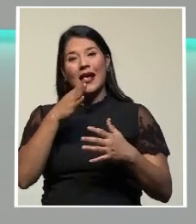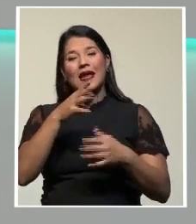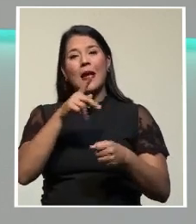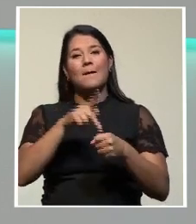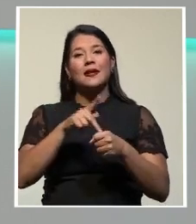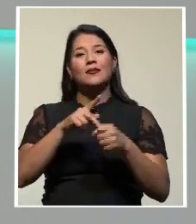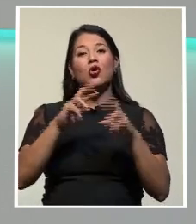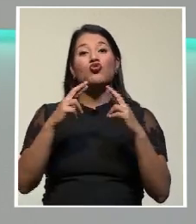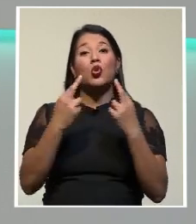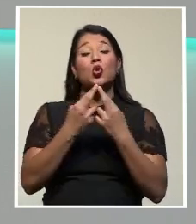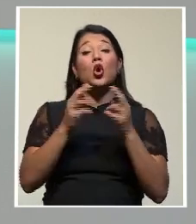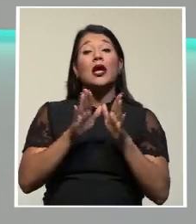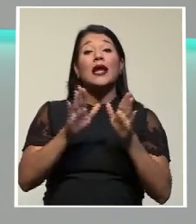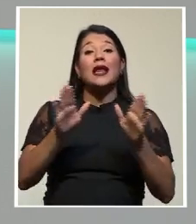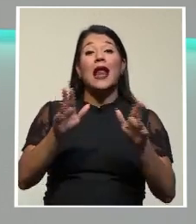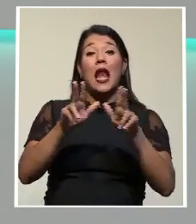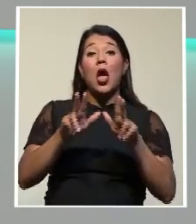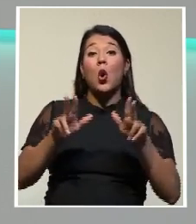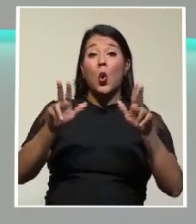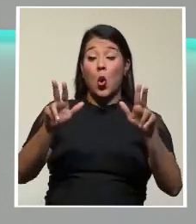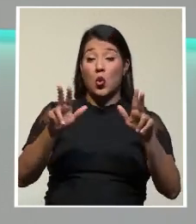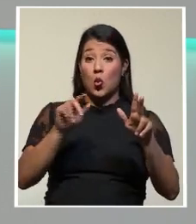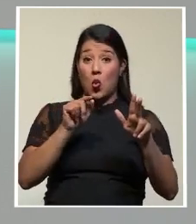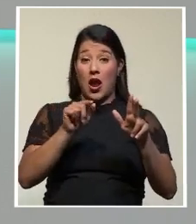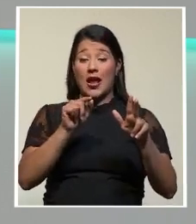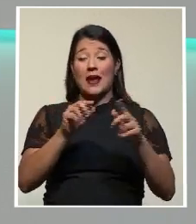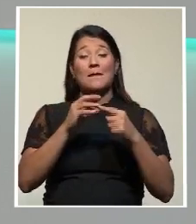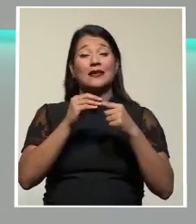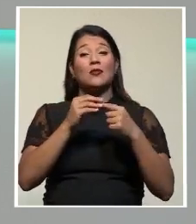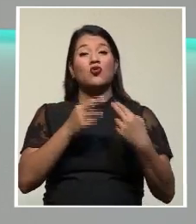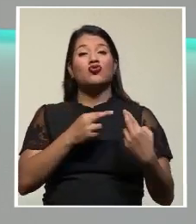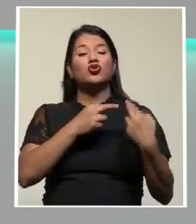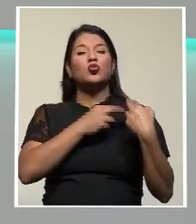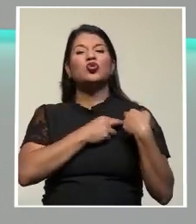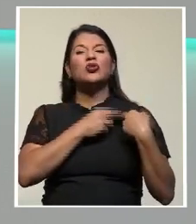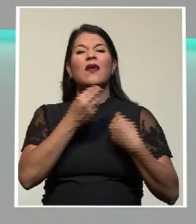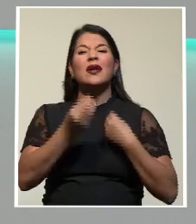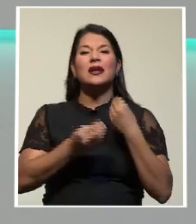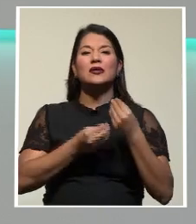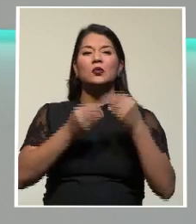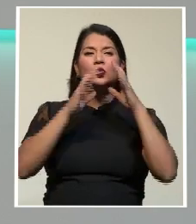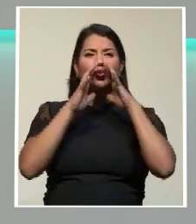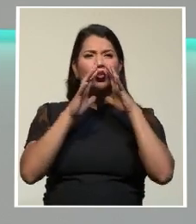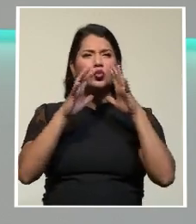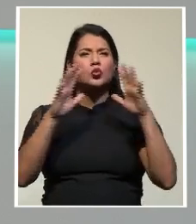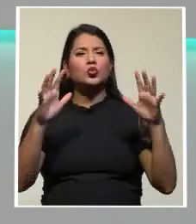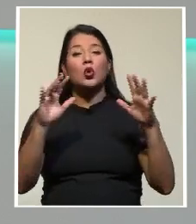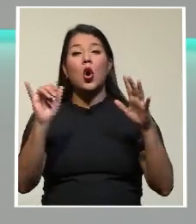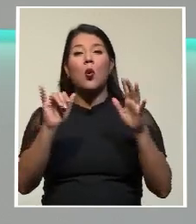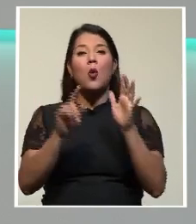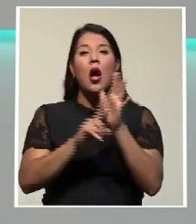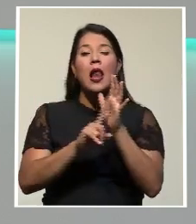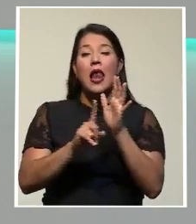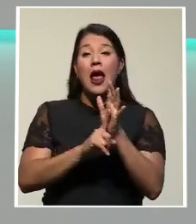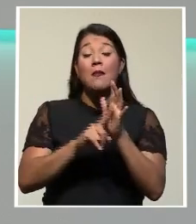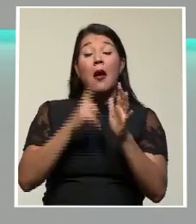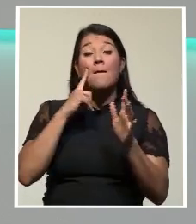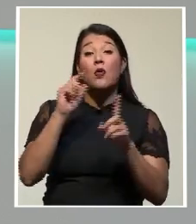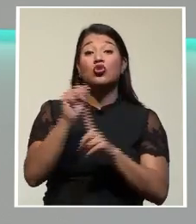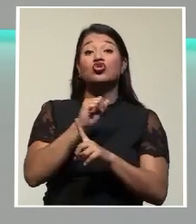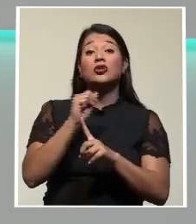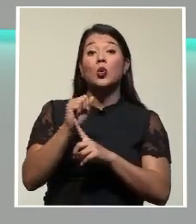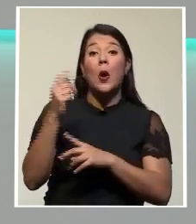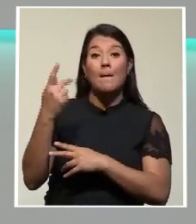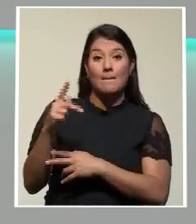General de la ONU, en donde su máximo responsable lanzará un grito de alarma por la situación muy